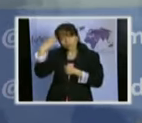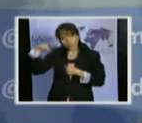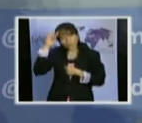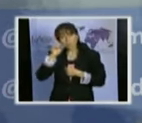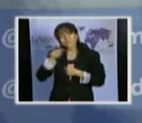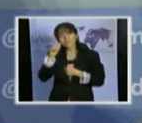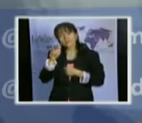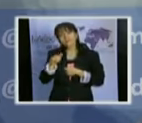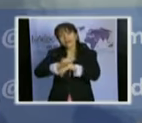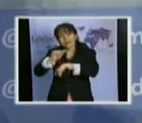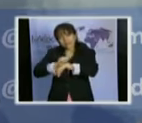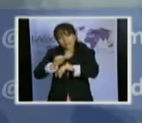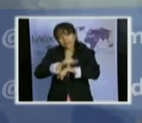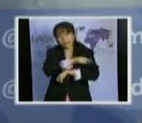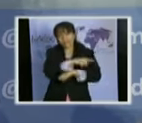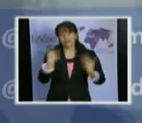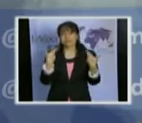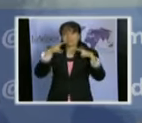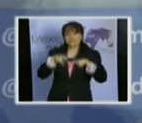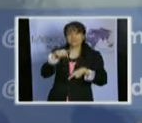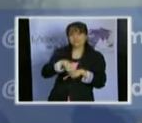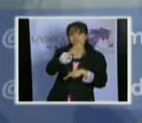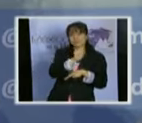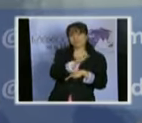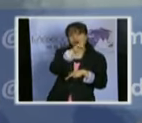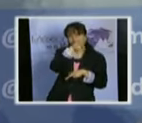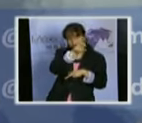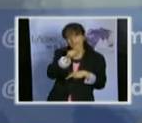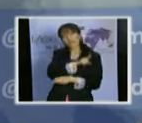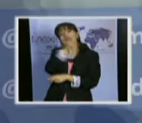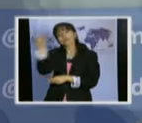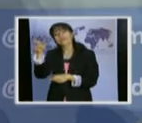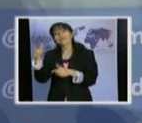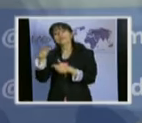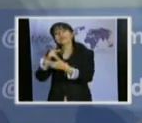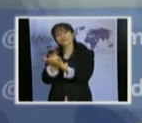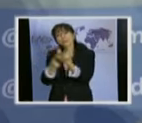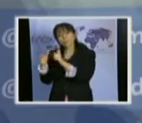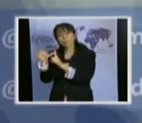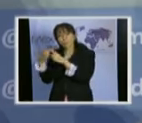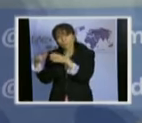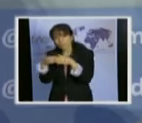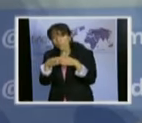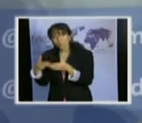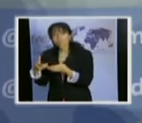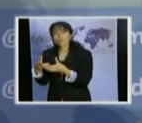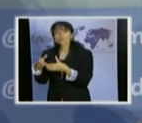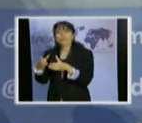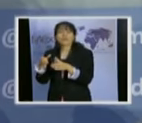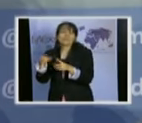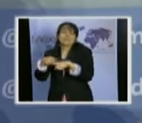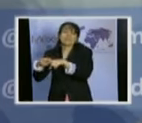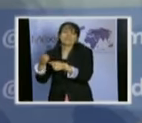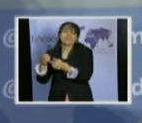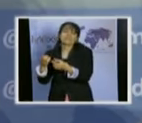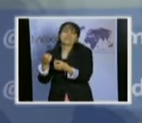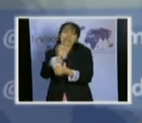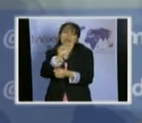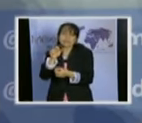Secretaría de Relaciones Exteriores ante la Comisión de Fomento a las Actividades de las Organizaciones de la Sociedad Civil del Gobierno